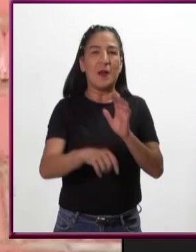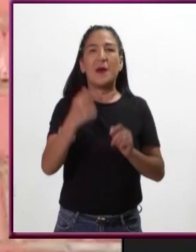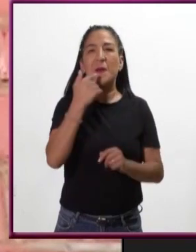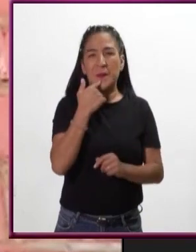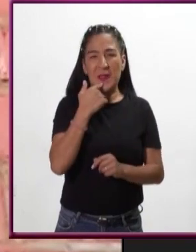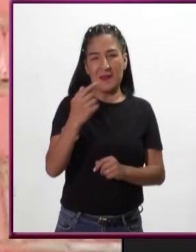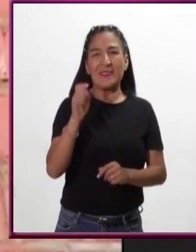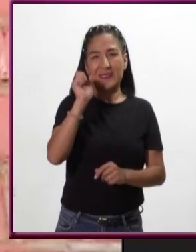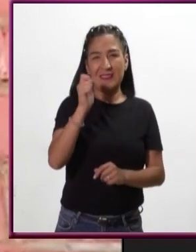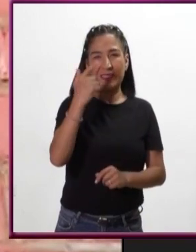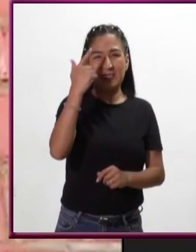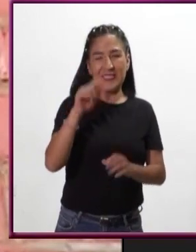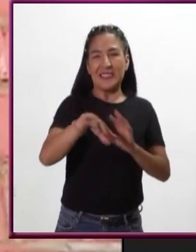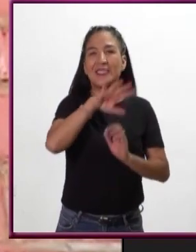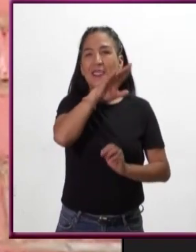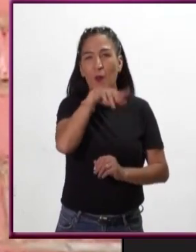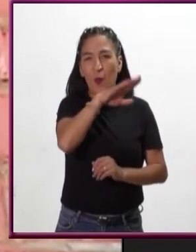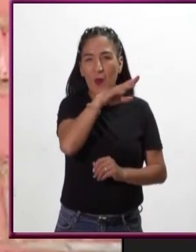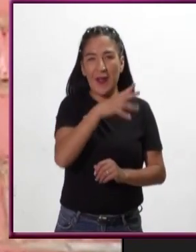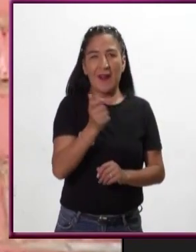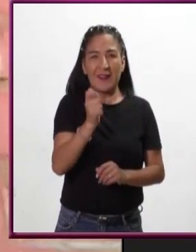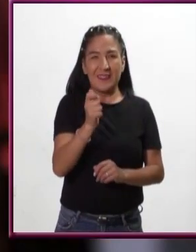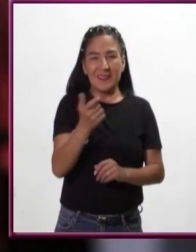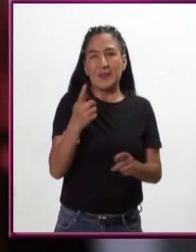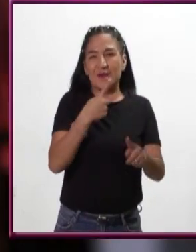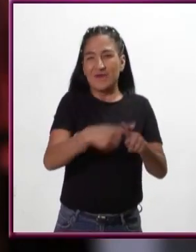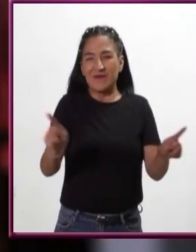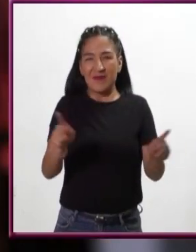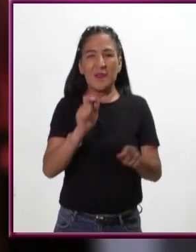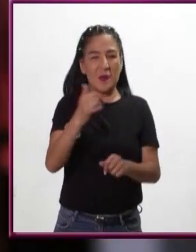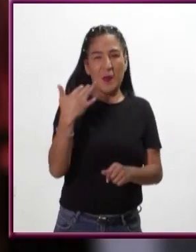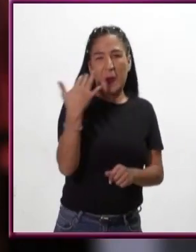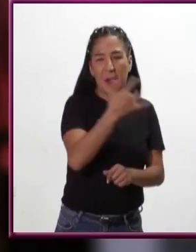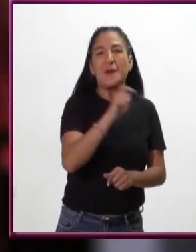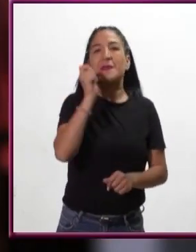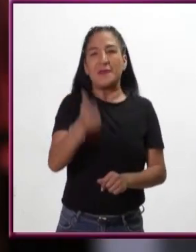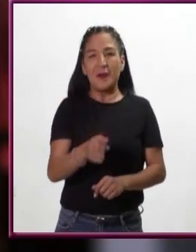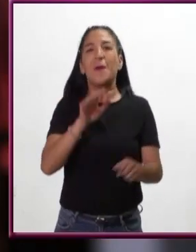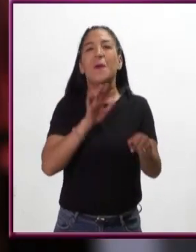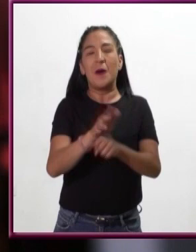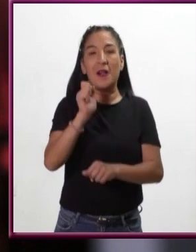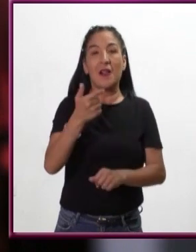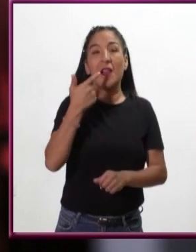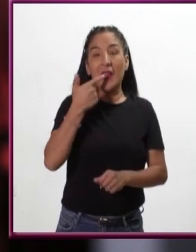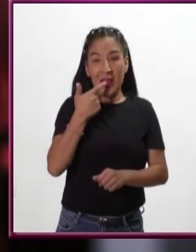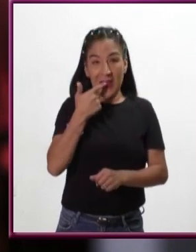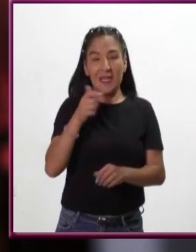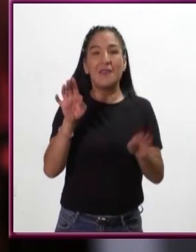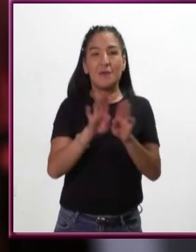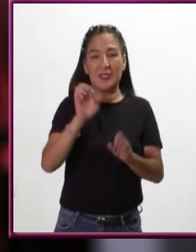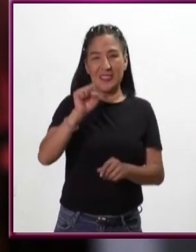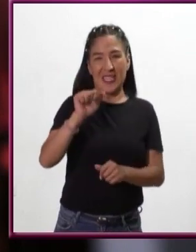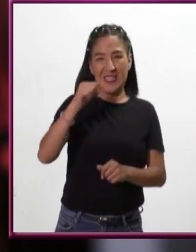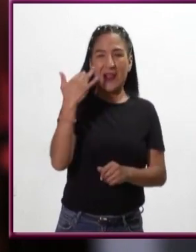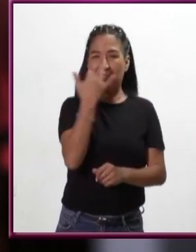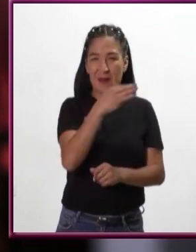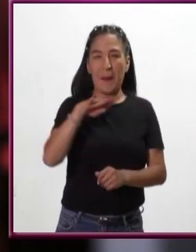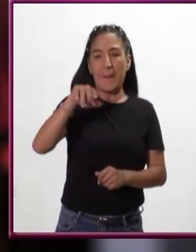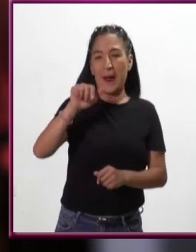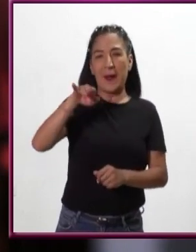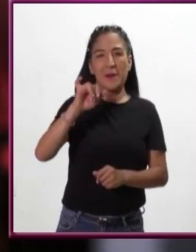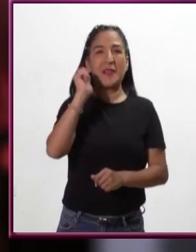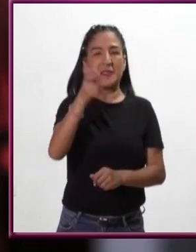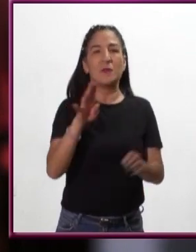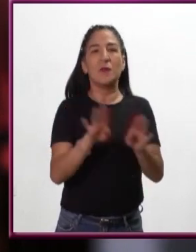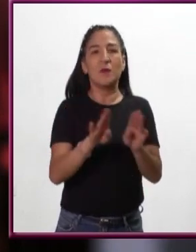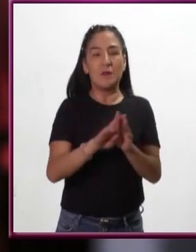cebolla, por ejemplo, también es un sabor umami. ¿Qué es lo que pasa ahí? Que nuestra lengua, el sabor umami se encuentra en el centro de